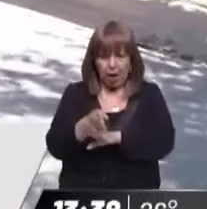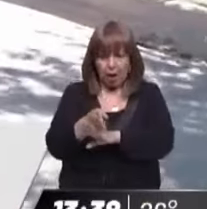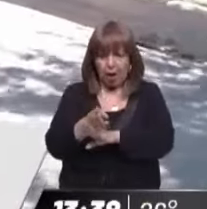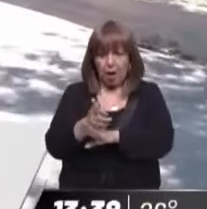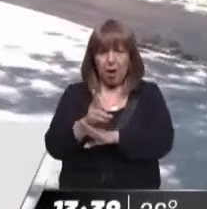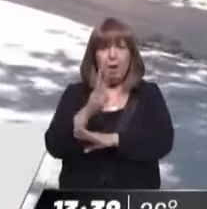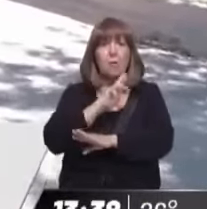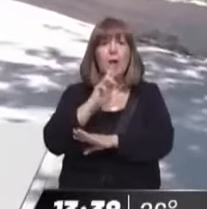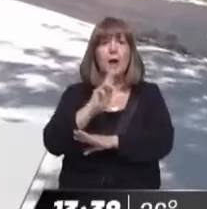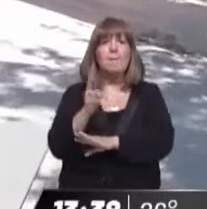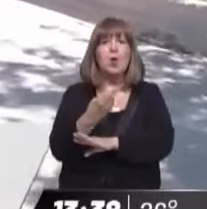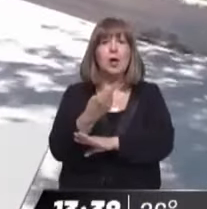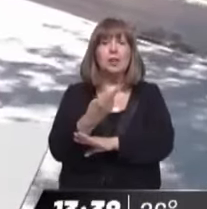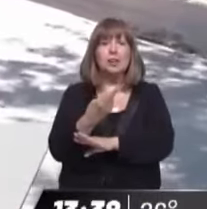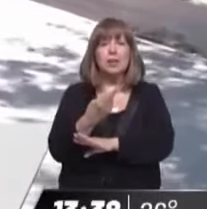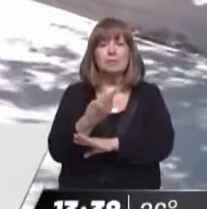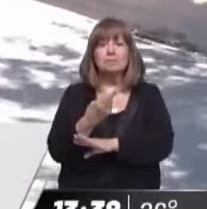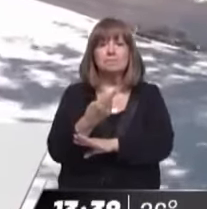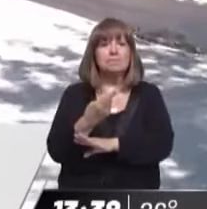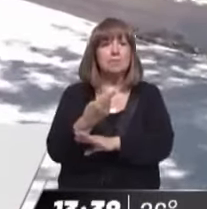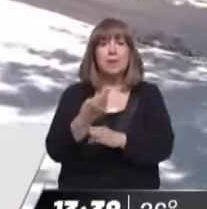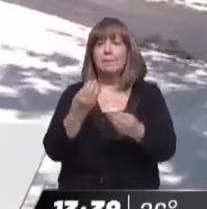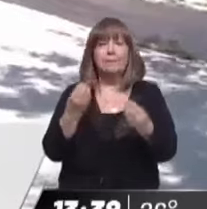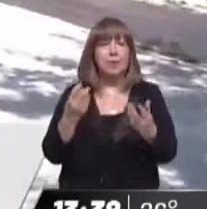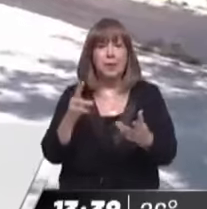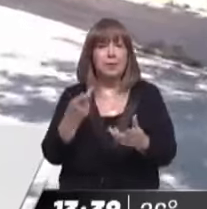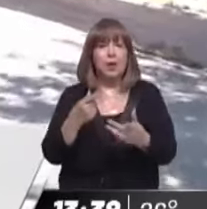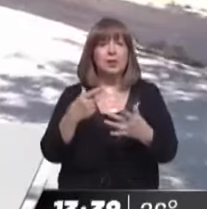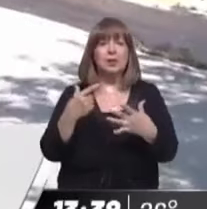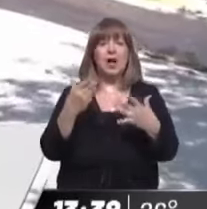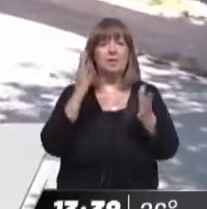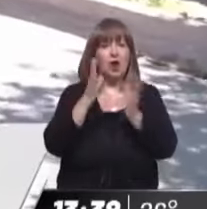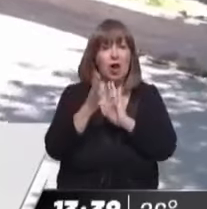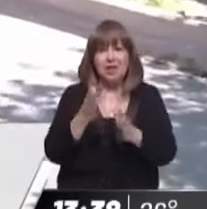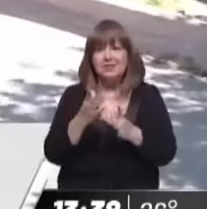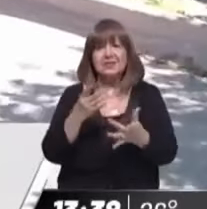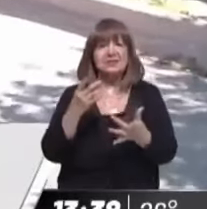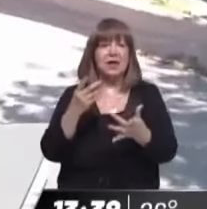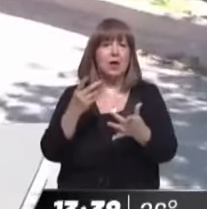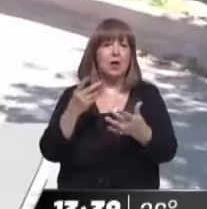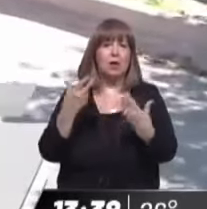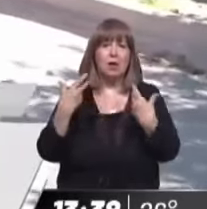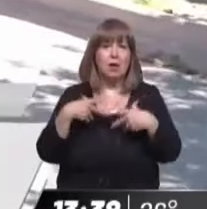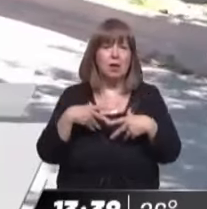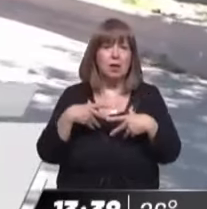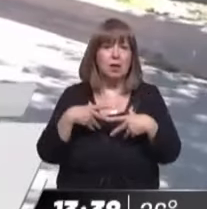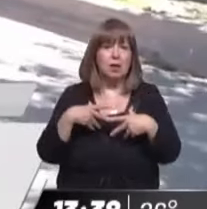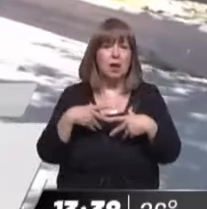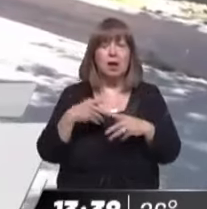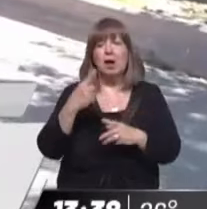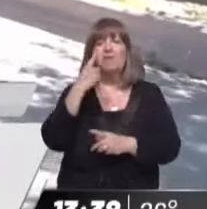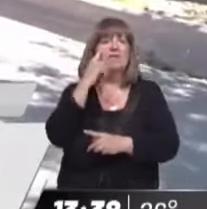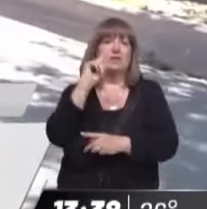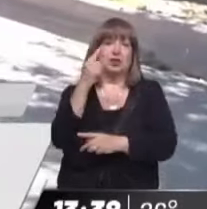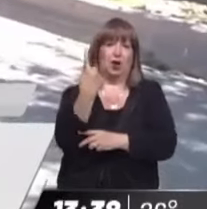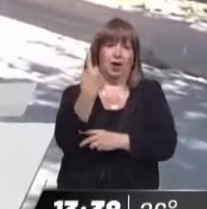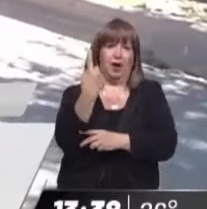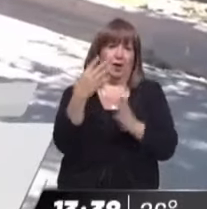mujer. ¿Y cuál es la situación? ¿Sabes si sufrió violencia, si no? ¿Fue natural? No, ella vivía sola y...